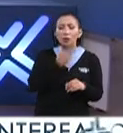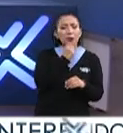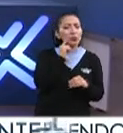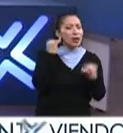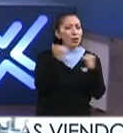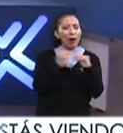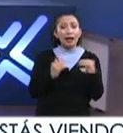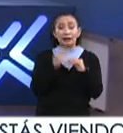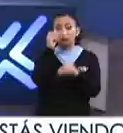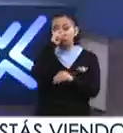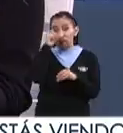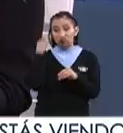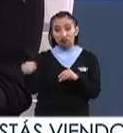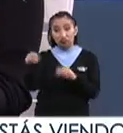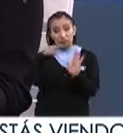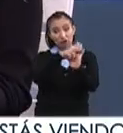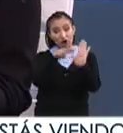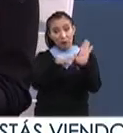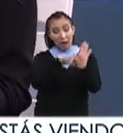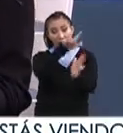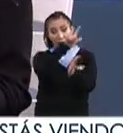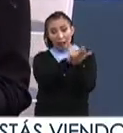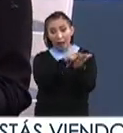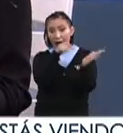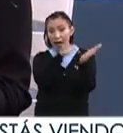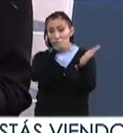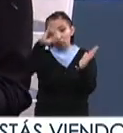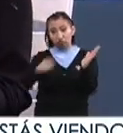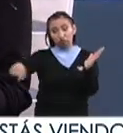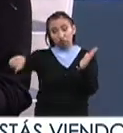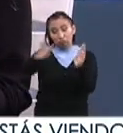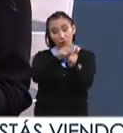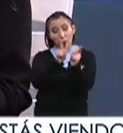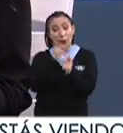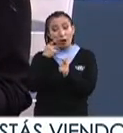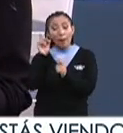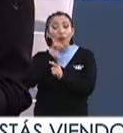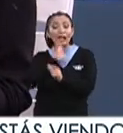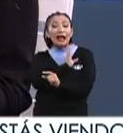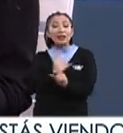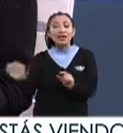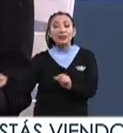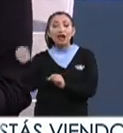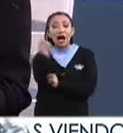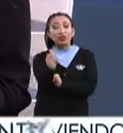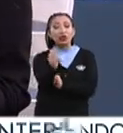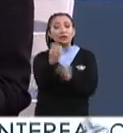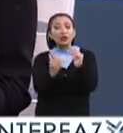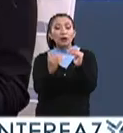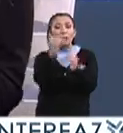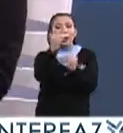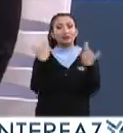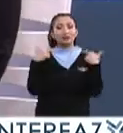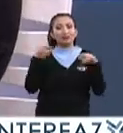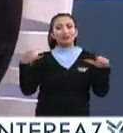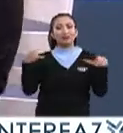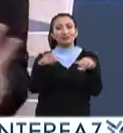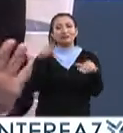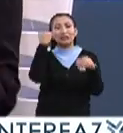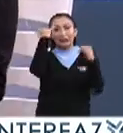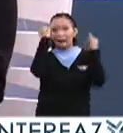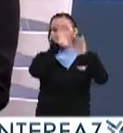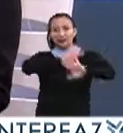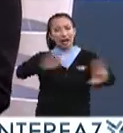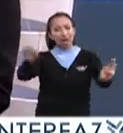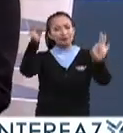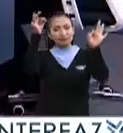sabemos que la exigencia en la norma, en la ley, obliga a los partidos a poner mujeres candidatas y eso aumenta la representación. Esa hipótesis